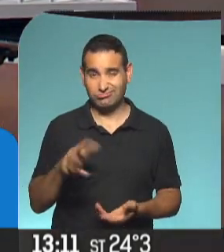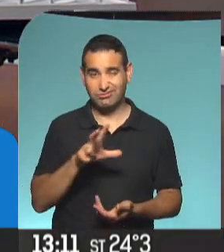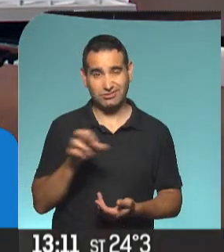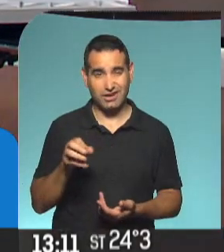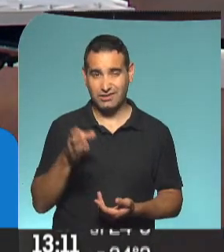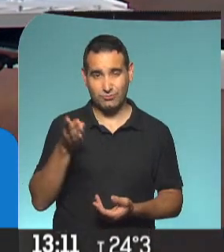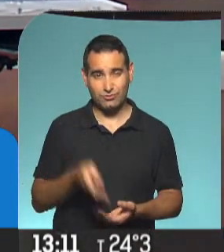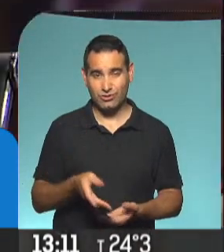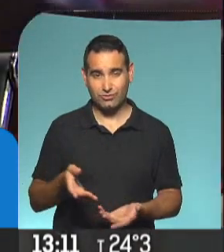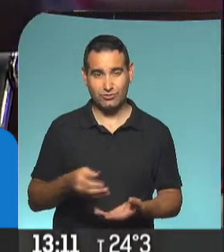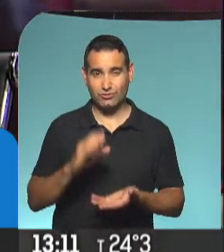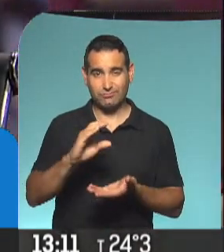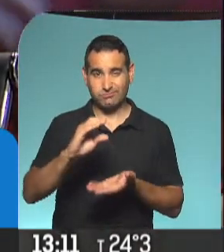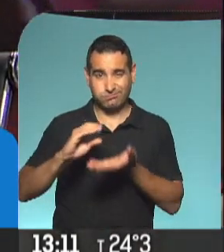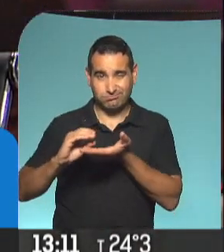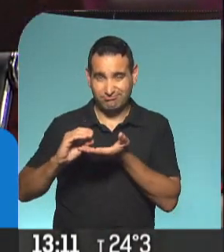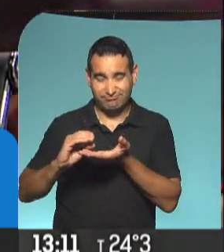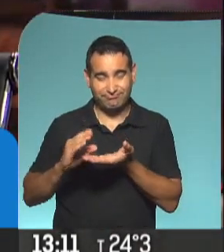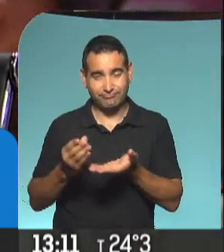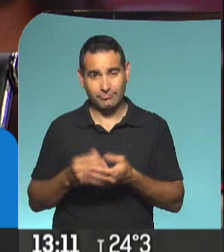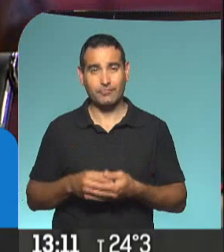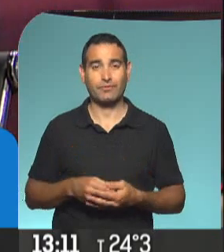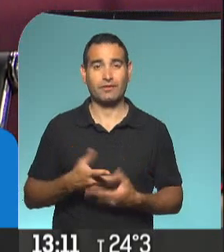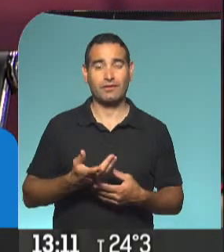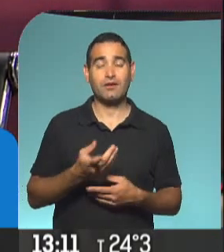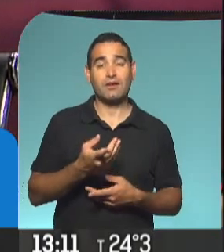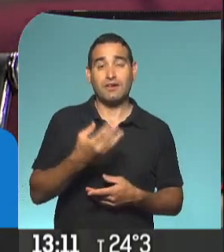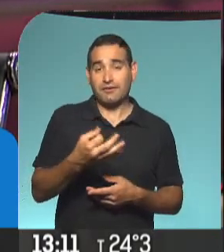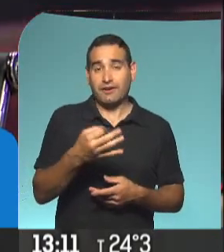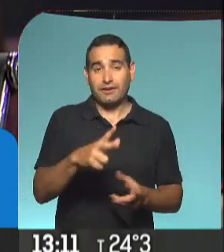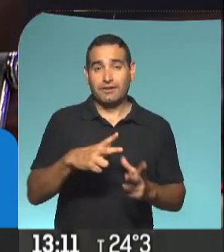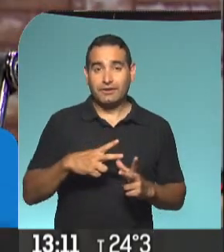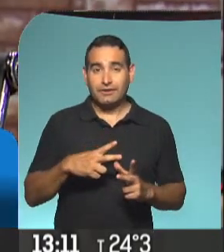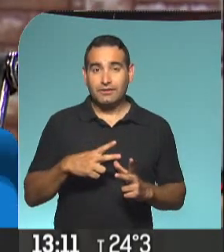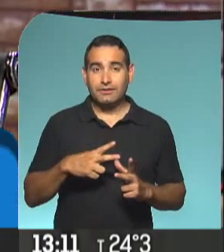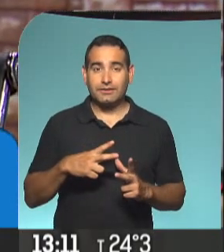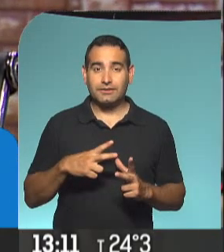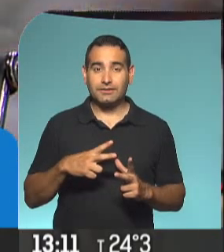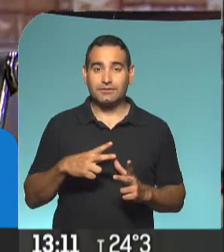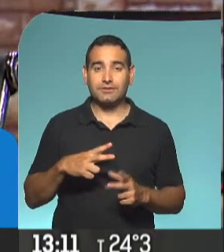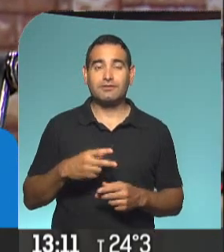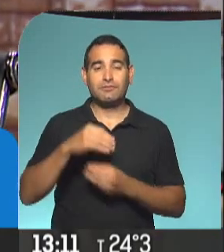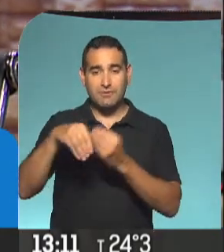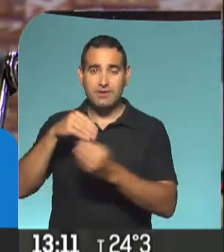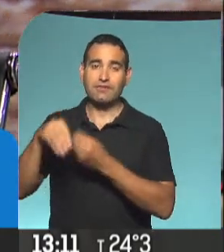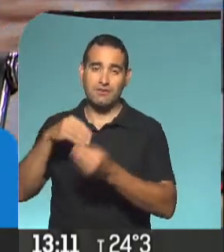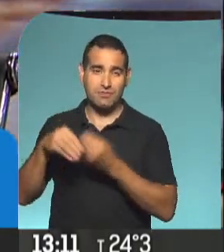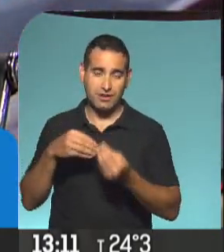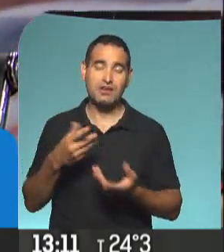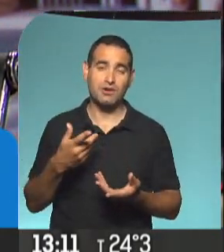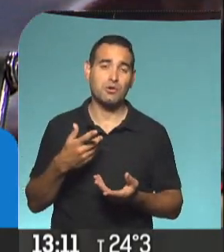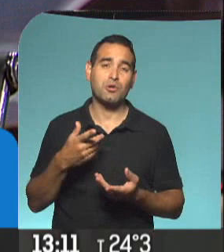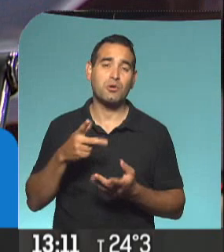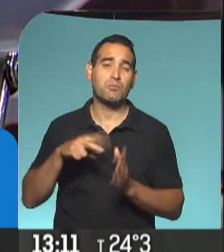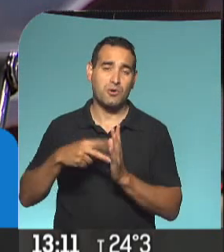Claro. Entonces, más allá de la pérdida, es cierto lo que decís, que muchas familias tienen mucho